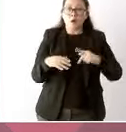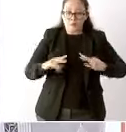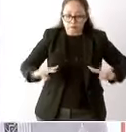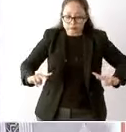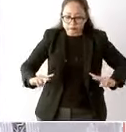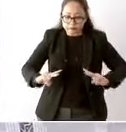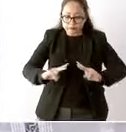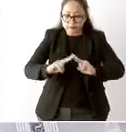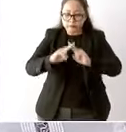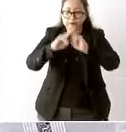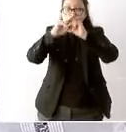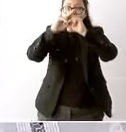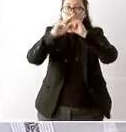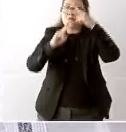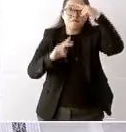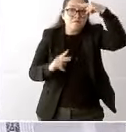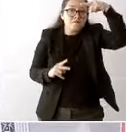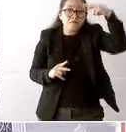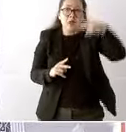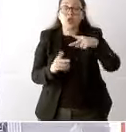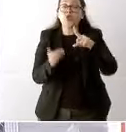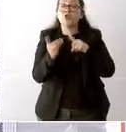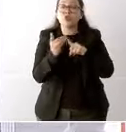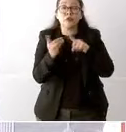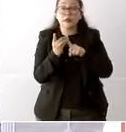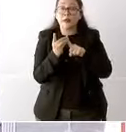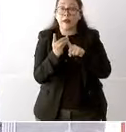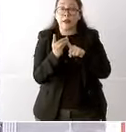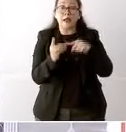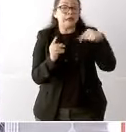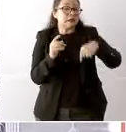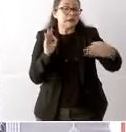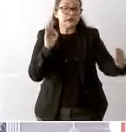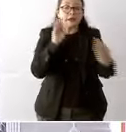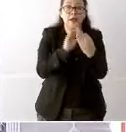refinería de Minatitlán.